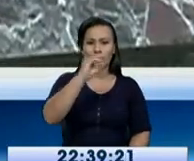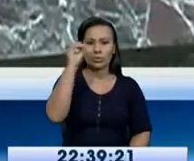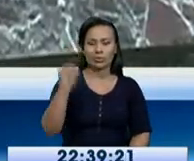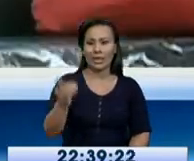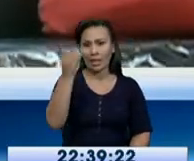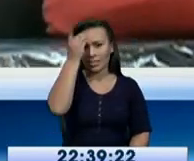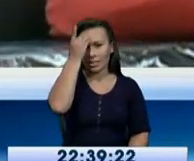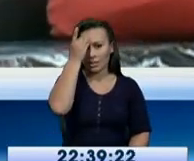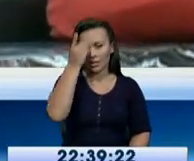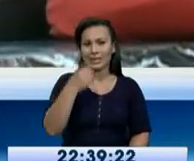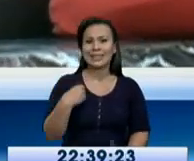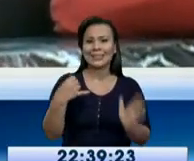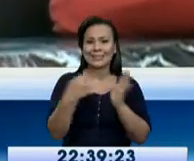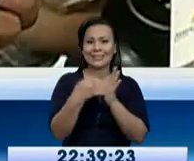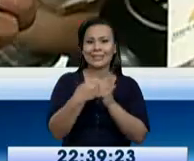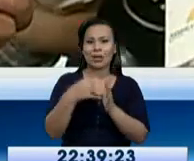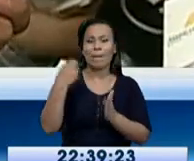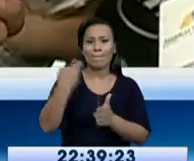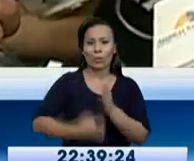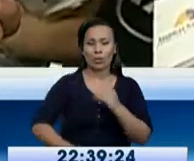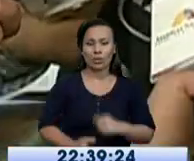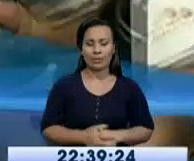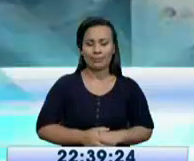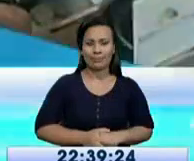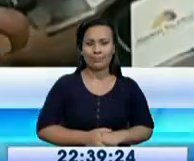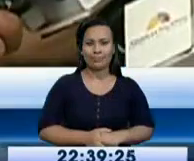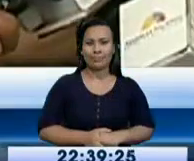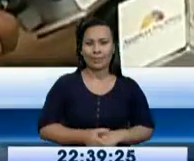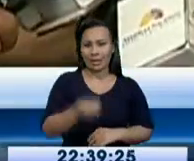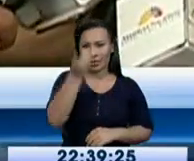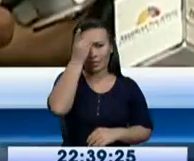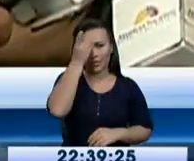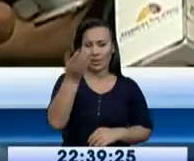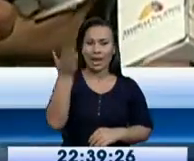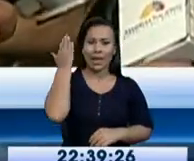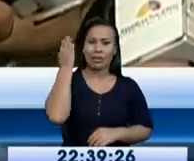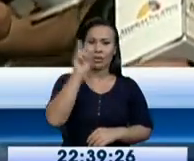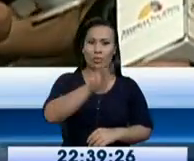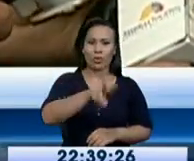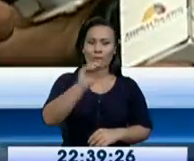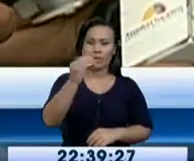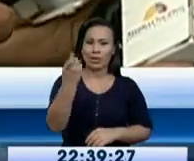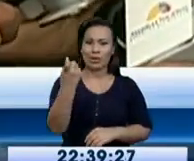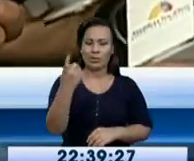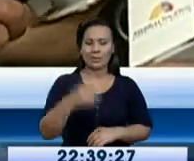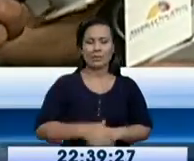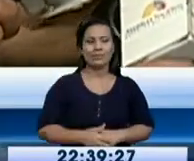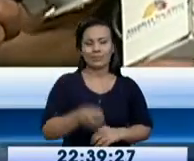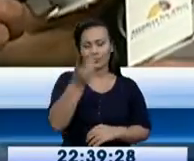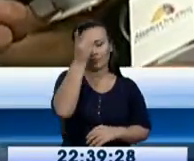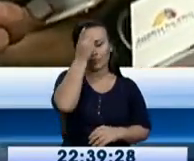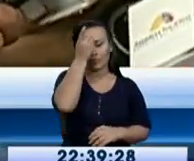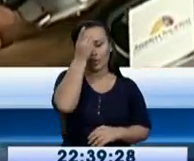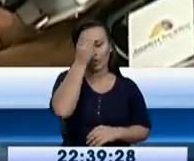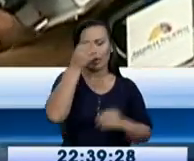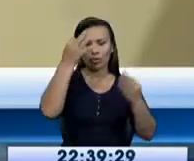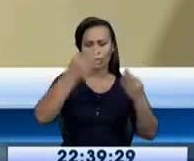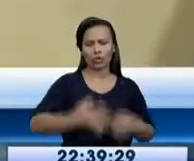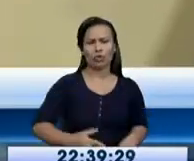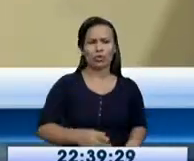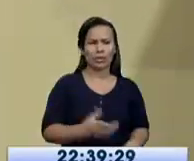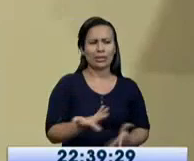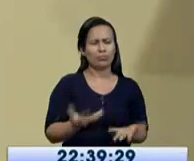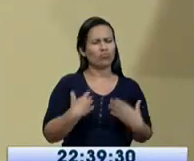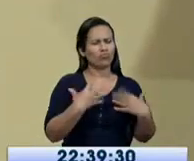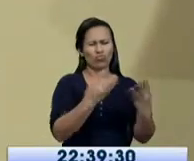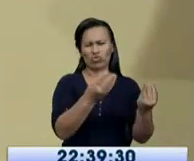de la deuda de intereses y multas. Están en deuda desde el año 2011, tenemos una deuda que supera los 500 millones de dólares. En